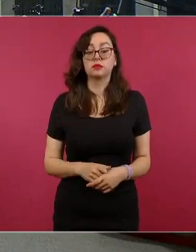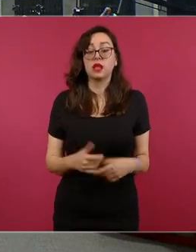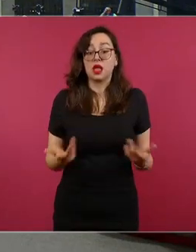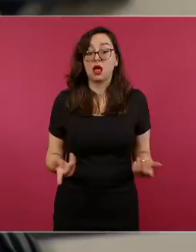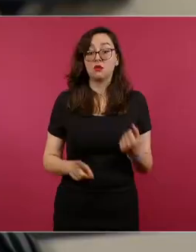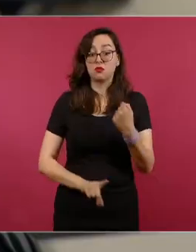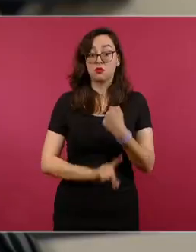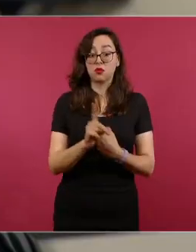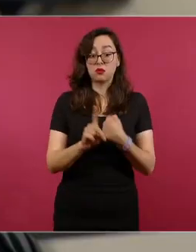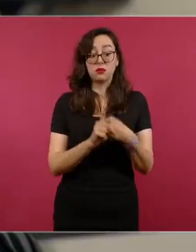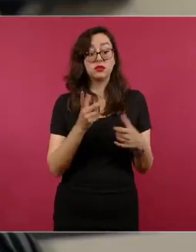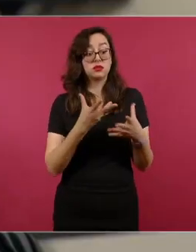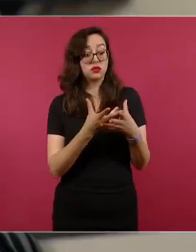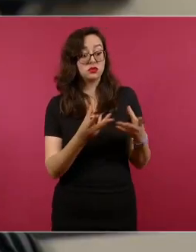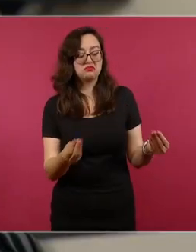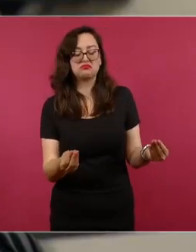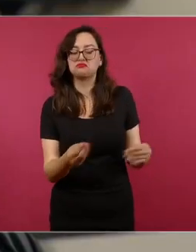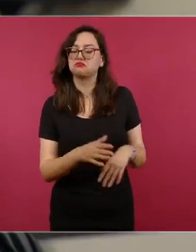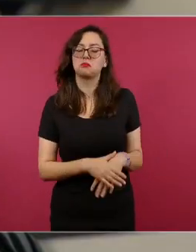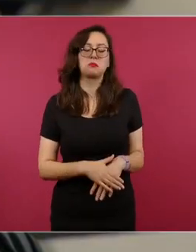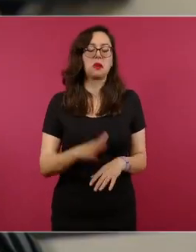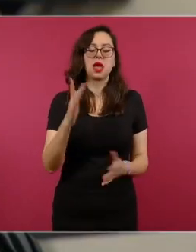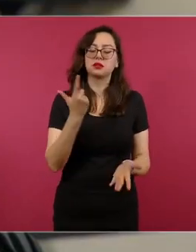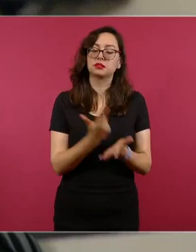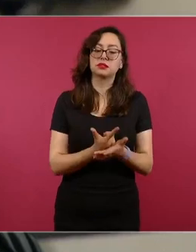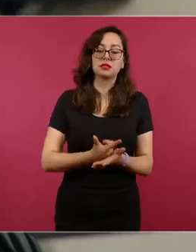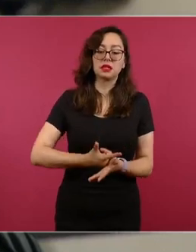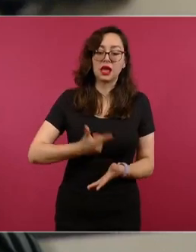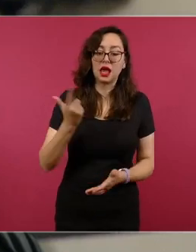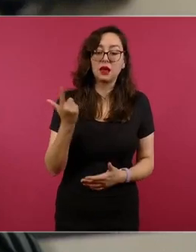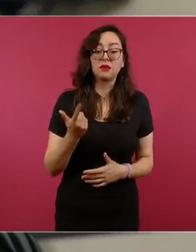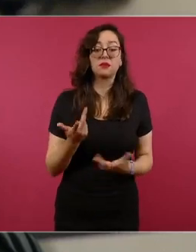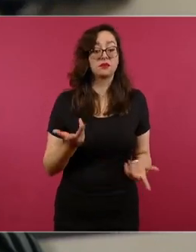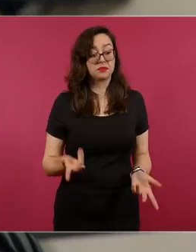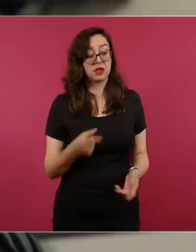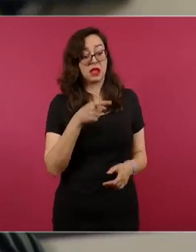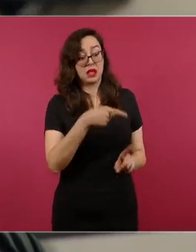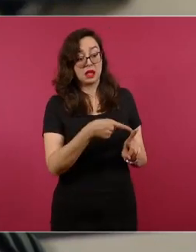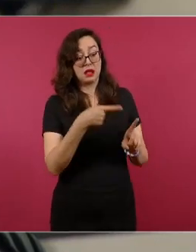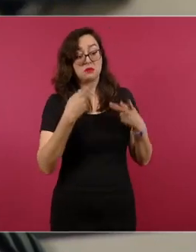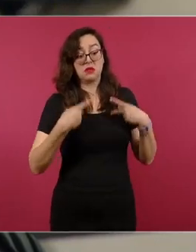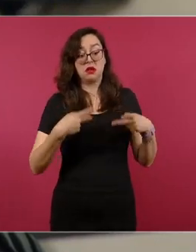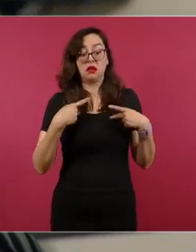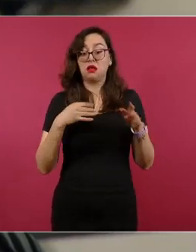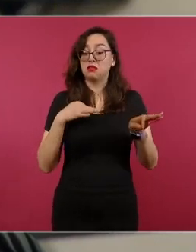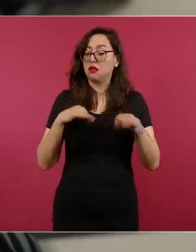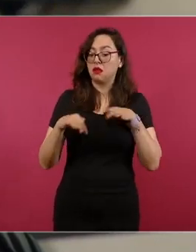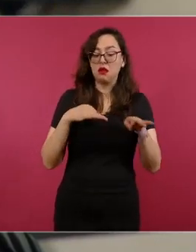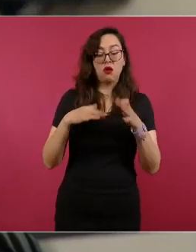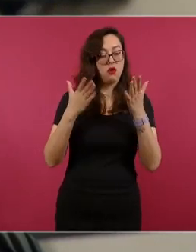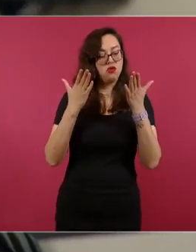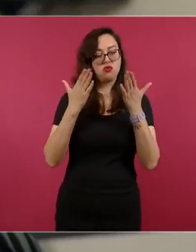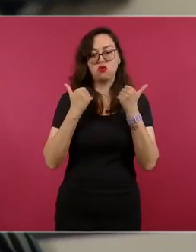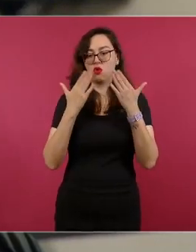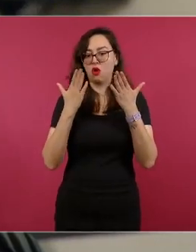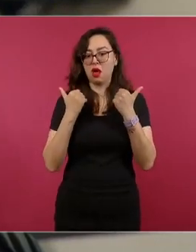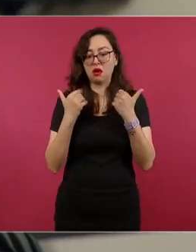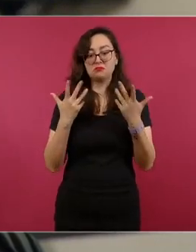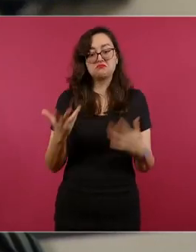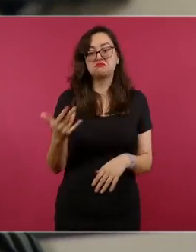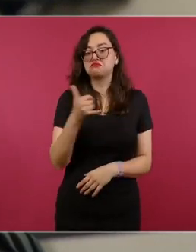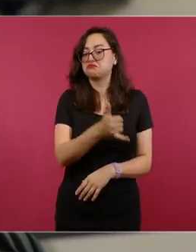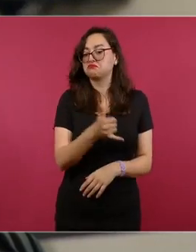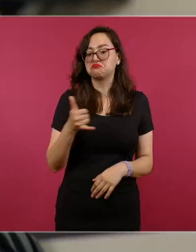se ha agravado. El usuario en cuestión perdió su empleo a finales del año pasado, mientras el Infonavit